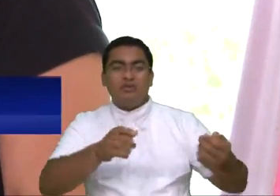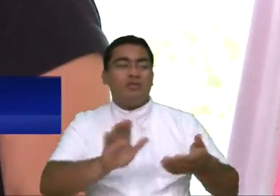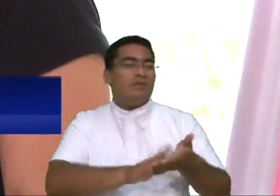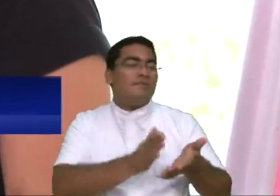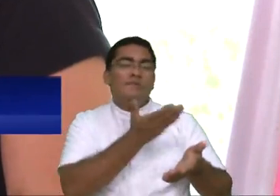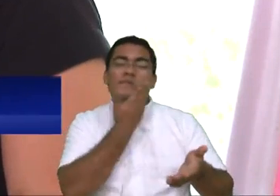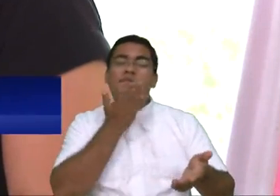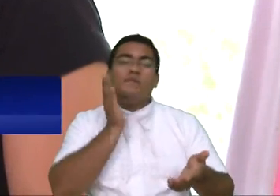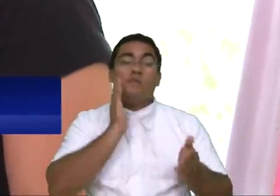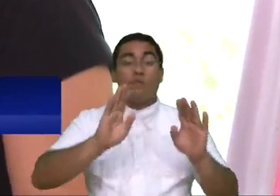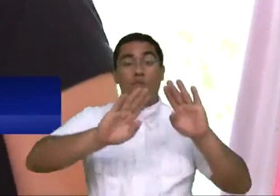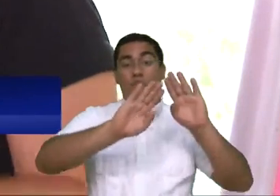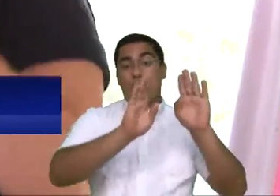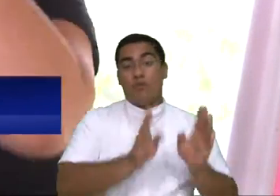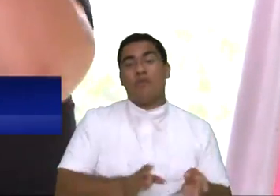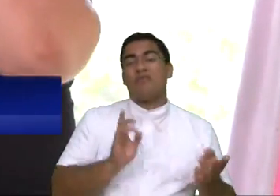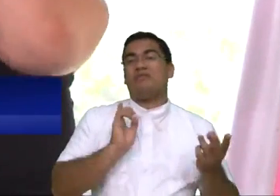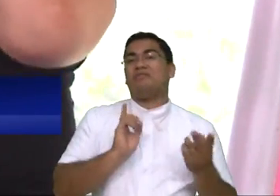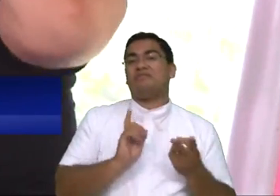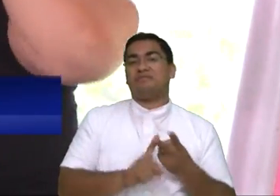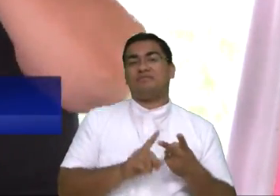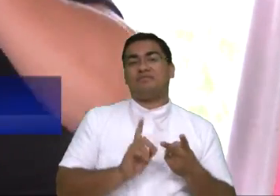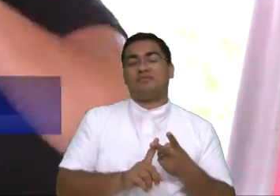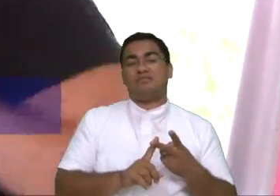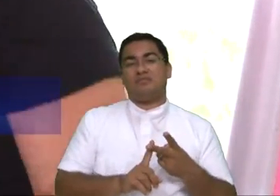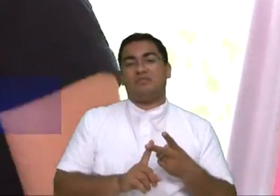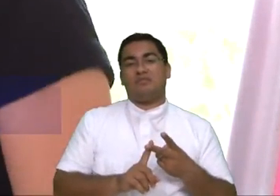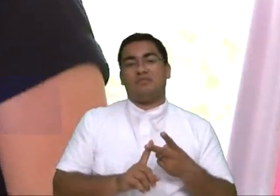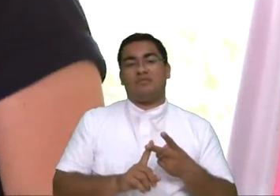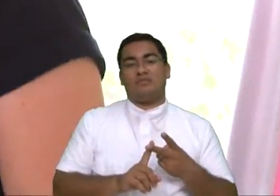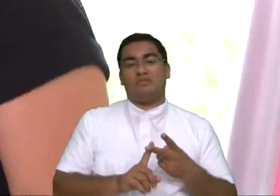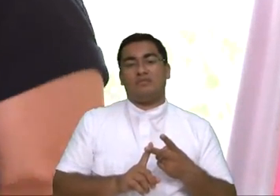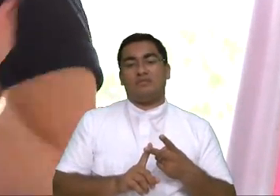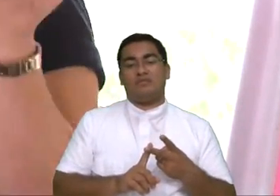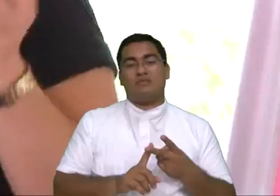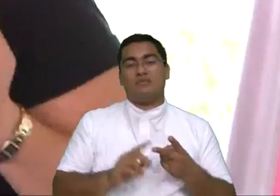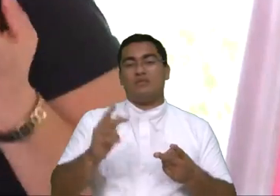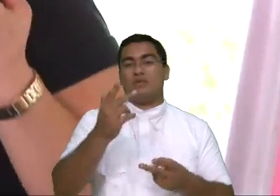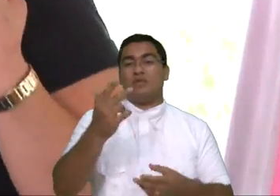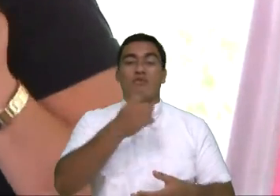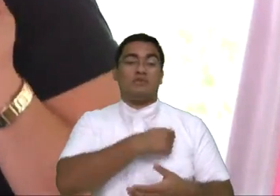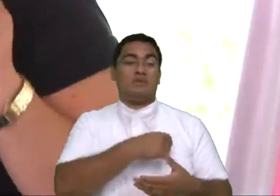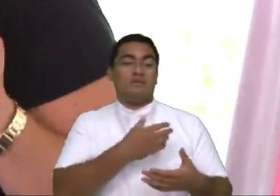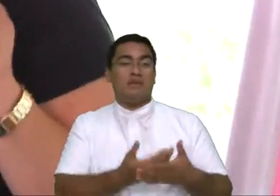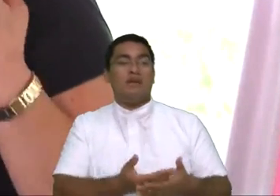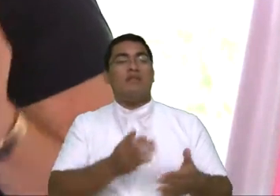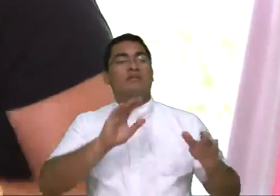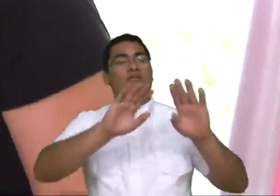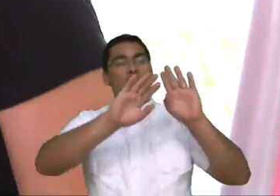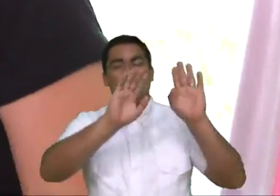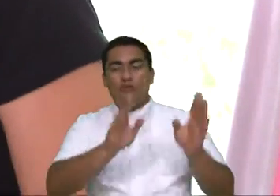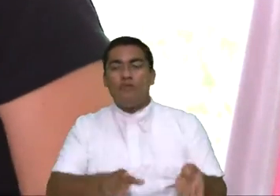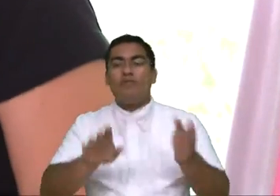Tenemos también una dinámica, vamos a tener una dinámica este 8 de marzo, invitando a todas aquellas mujeres, aquellas chicas que quieren